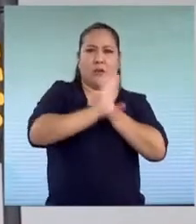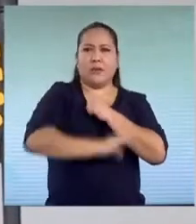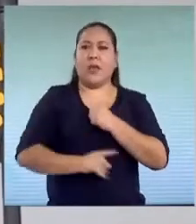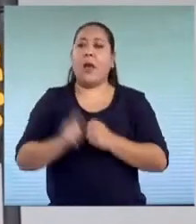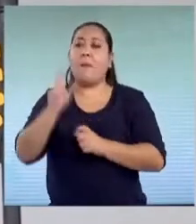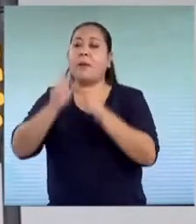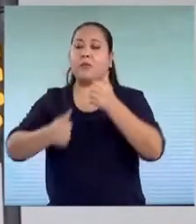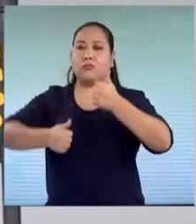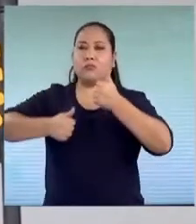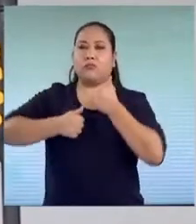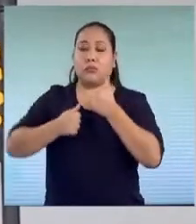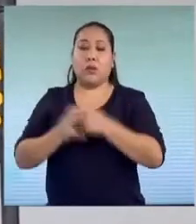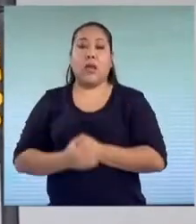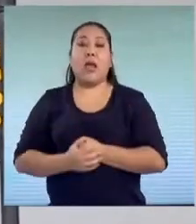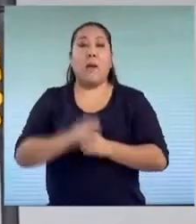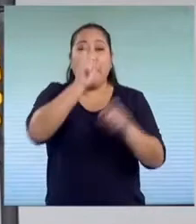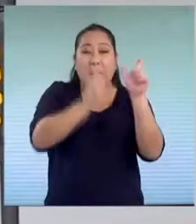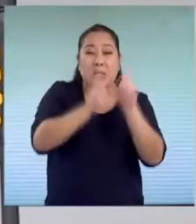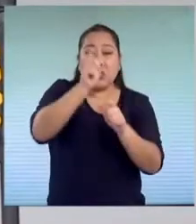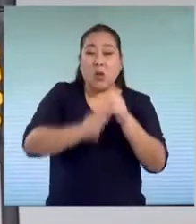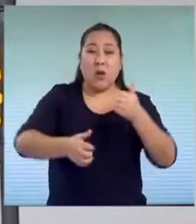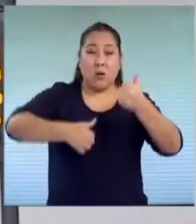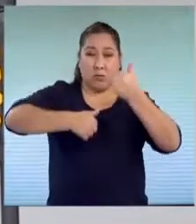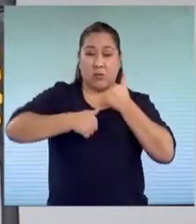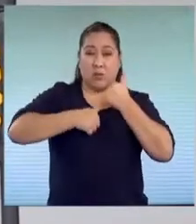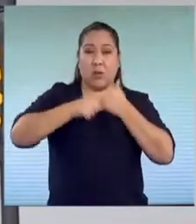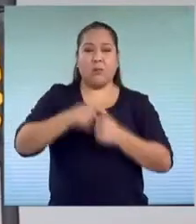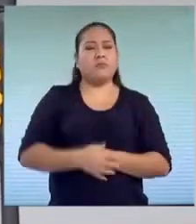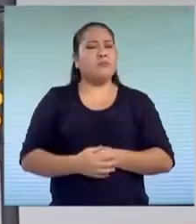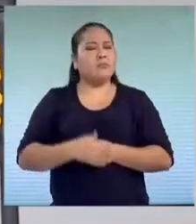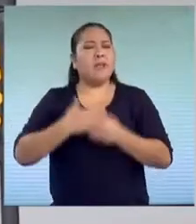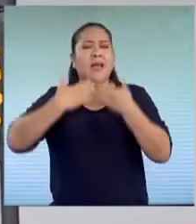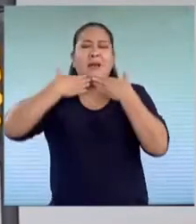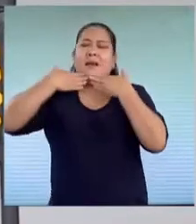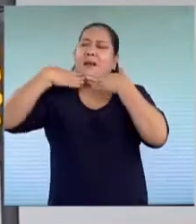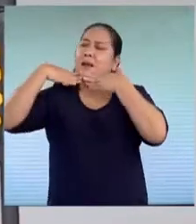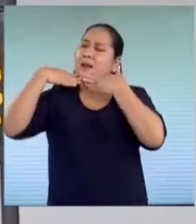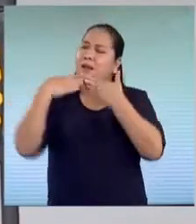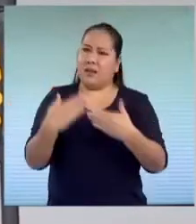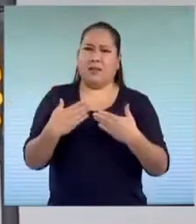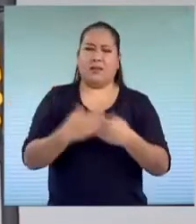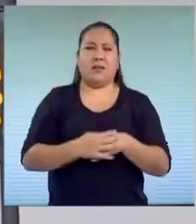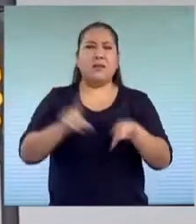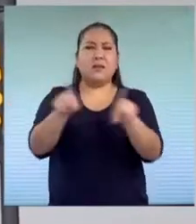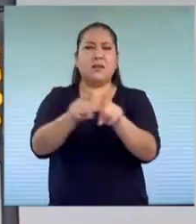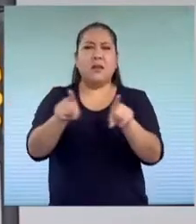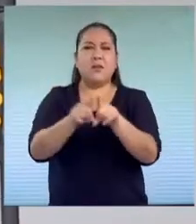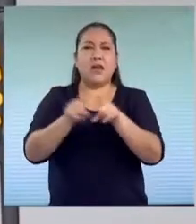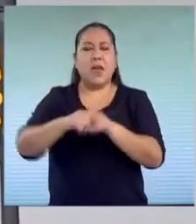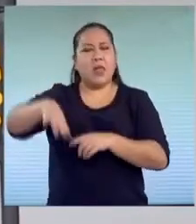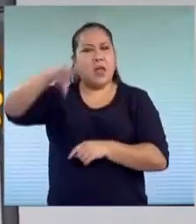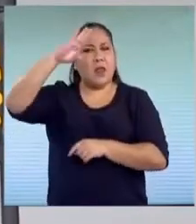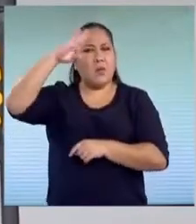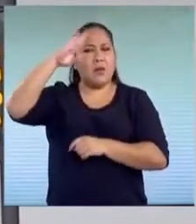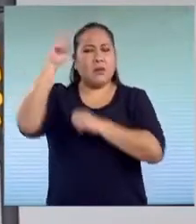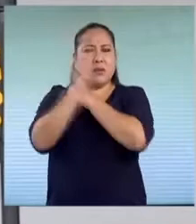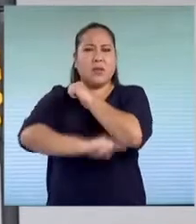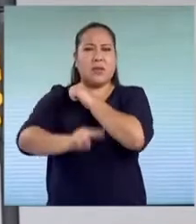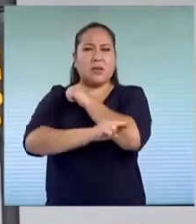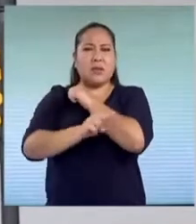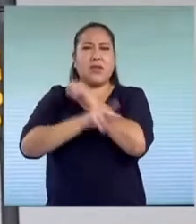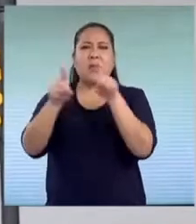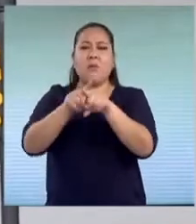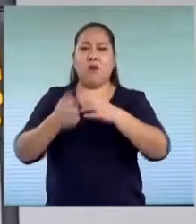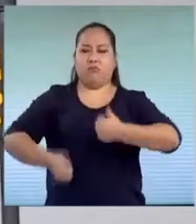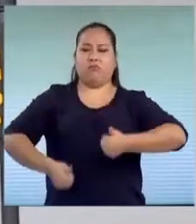los licenciados de las Fuerzas Armadas, mi gratitud, así como también a la Policía Nacional y